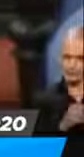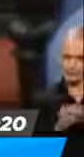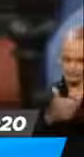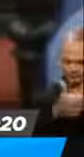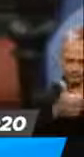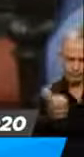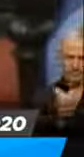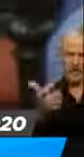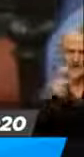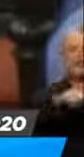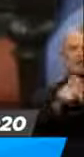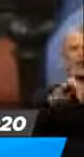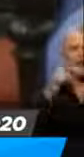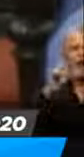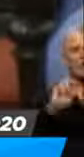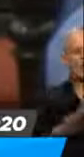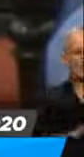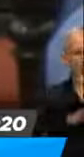labor parlamentaria.